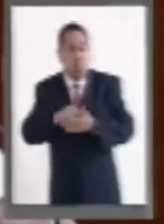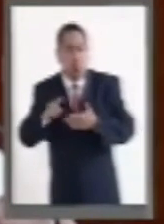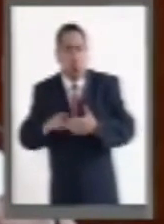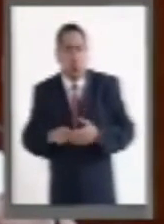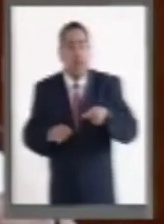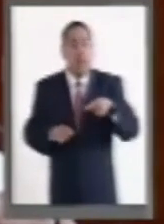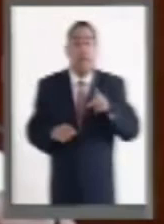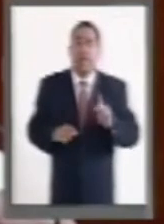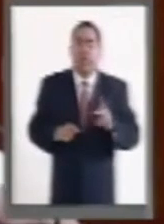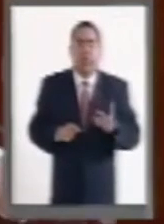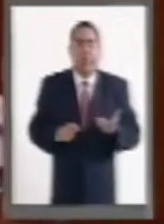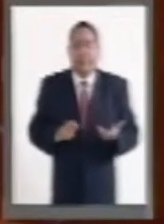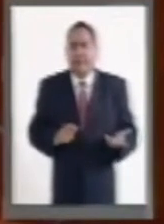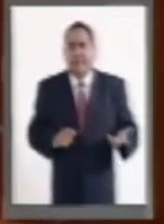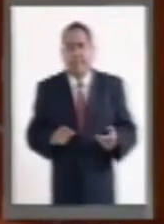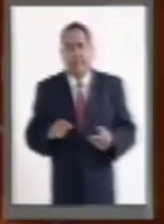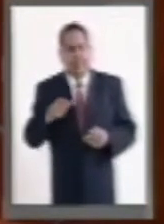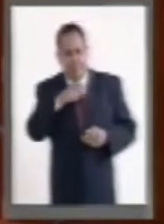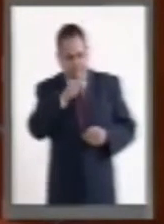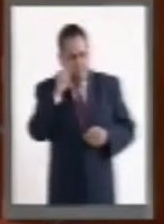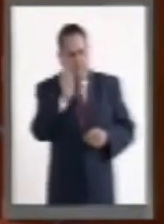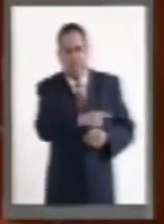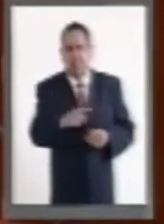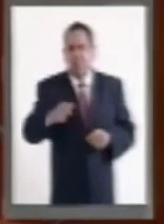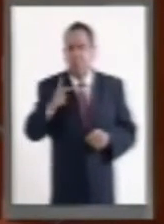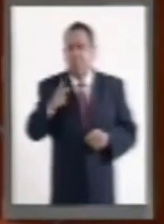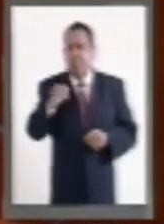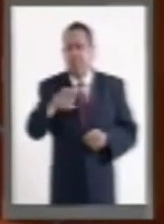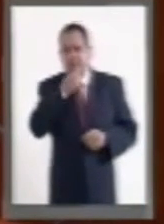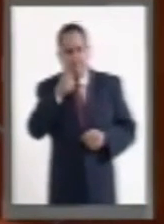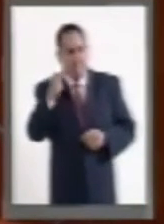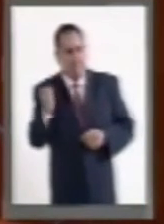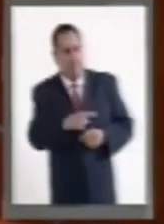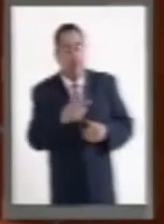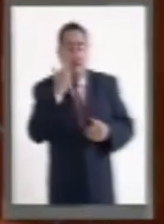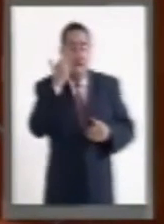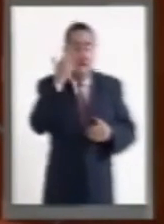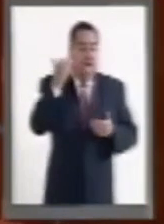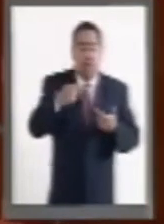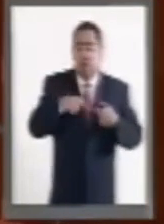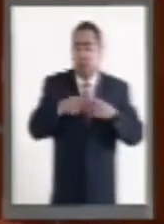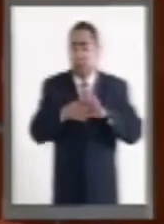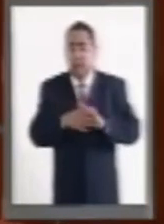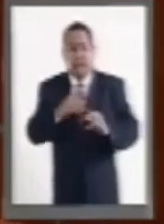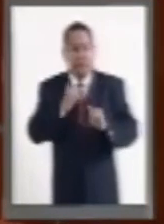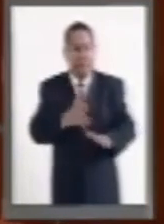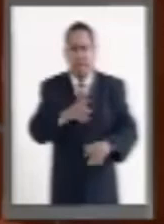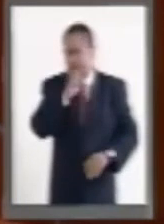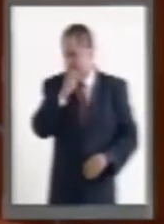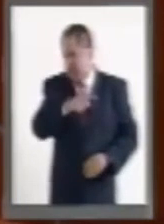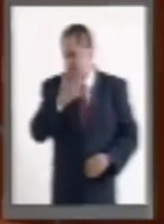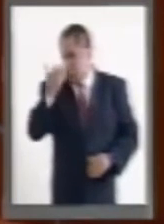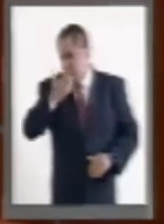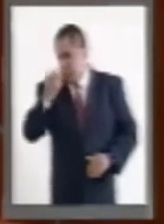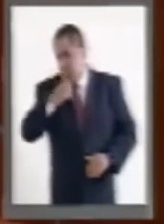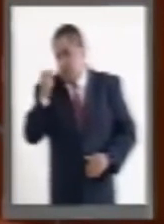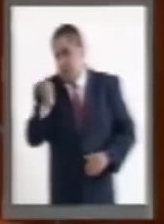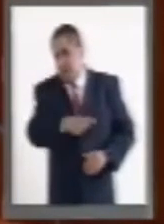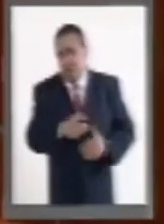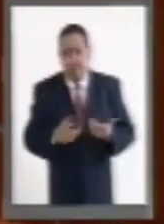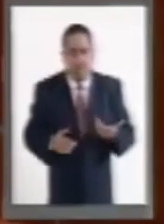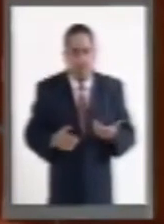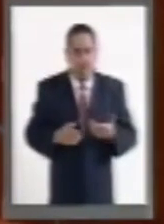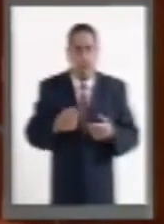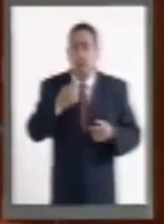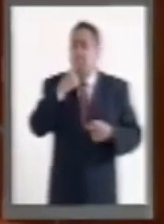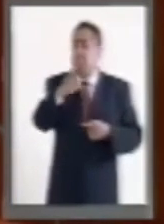nuevos hombres del viejo PRI recurrieron a las trampas de siempre, impugnaron la